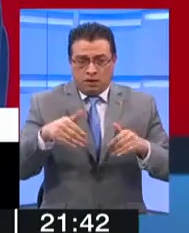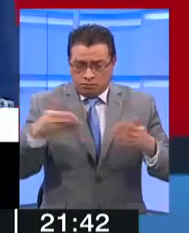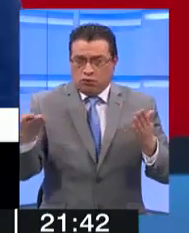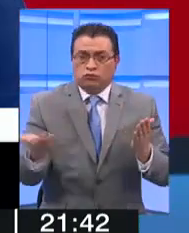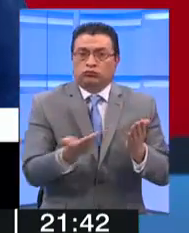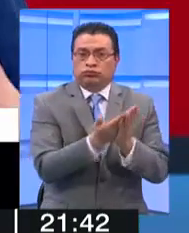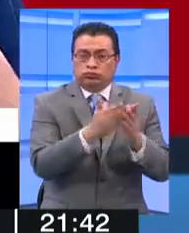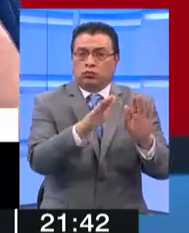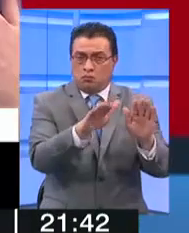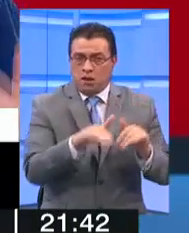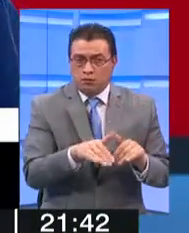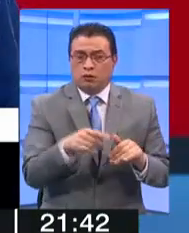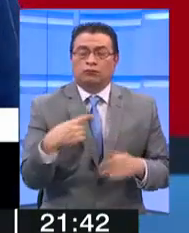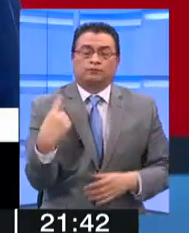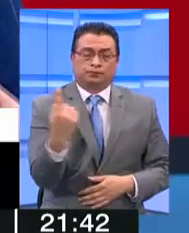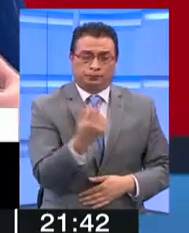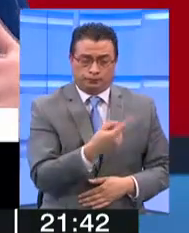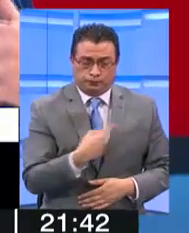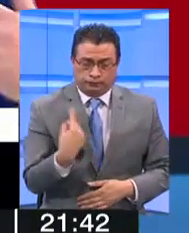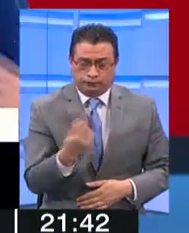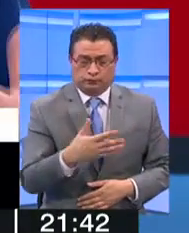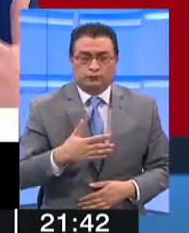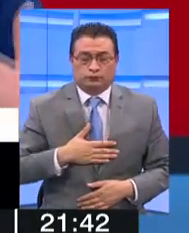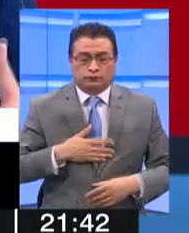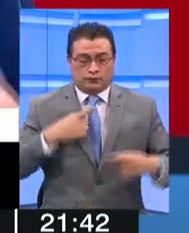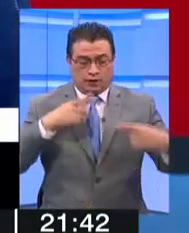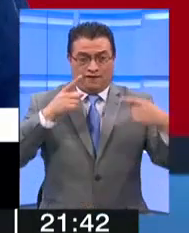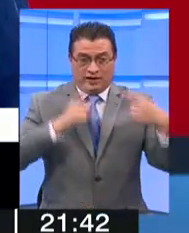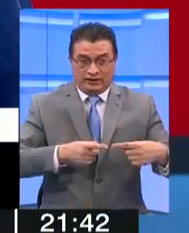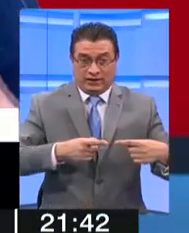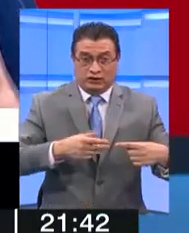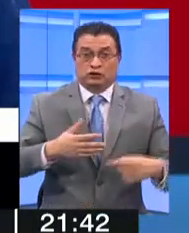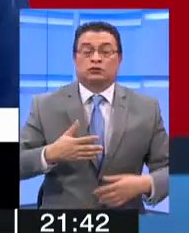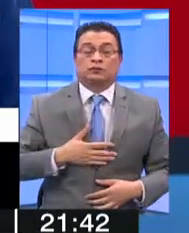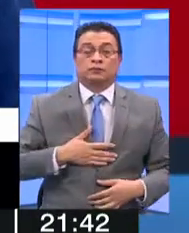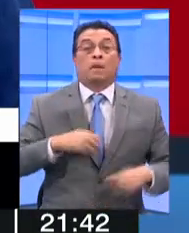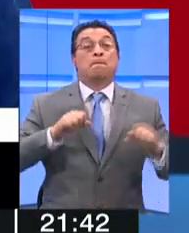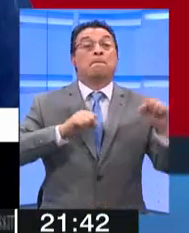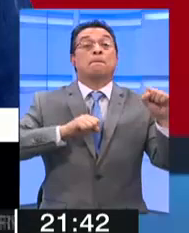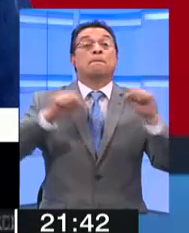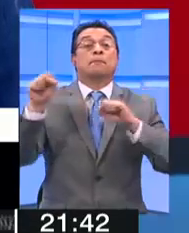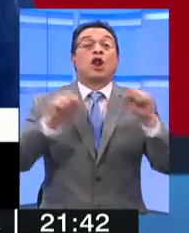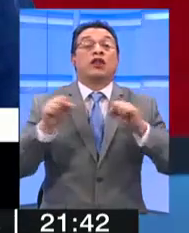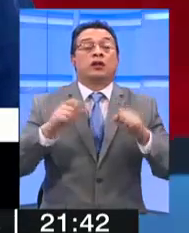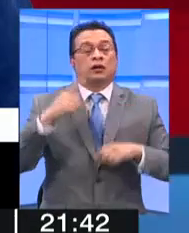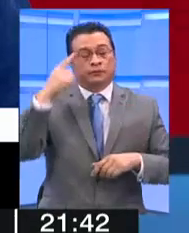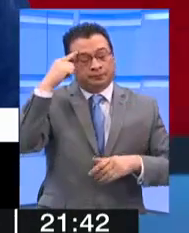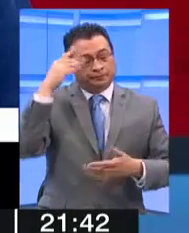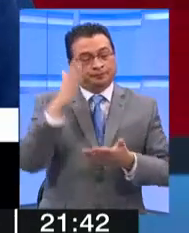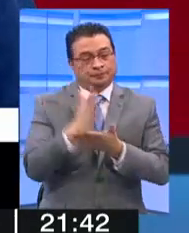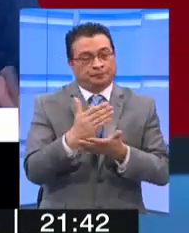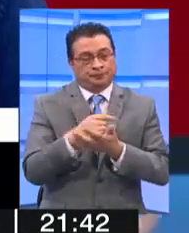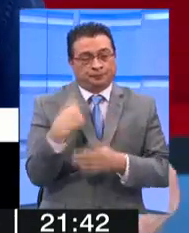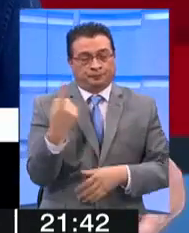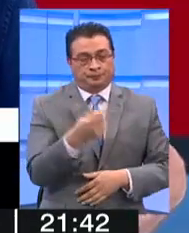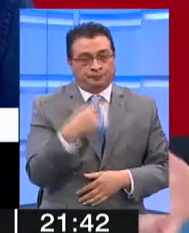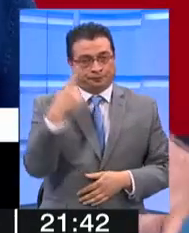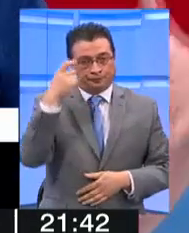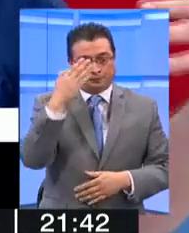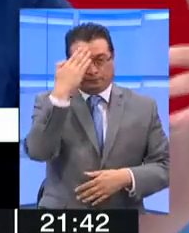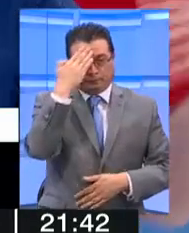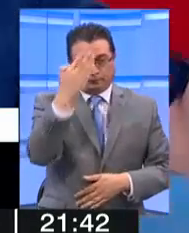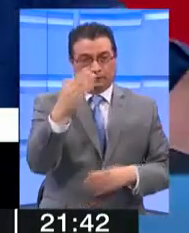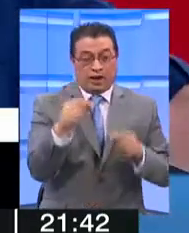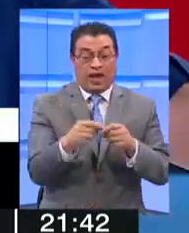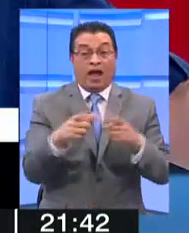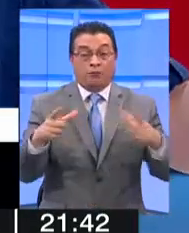pacto. Nuestro adversario es en términos políticos, como decisiones políticas. Nosotros creemos que el Frente Amplio puede